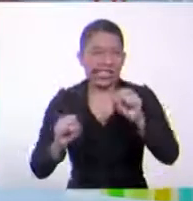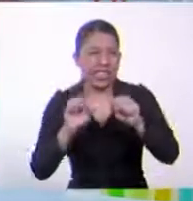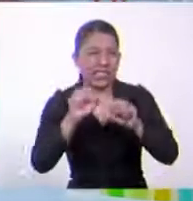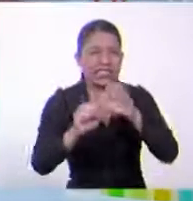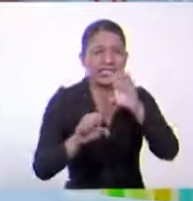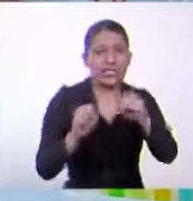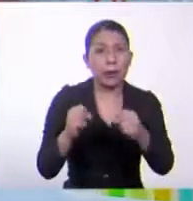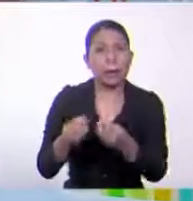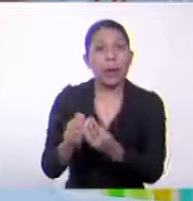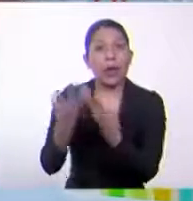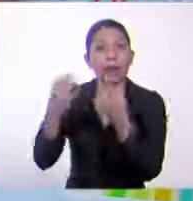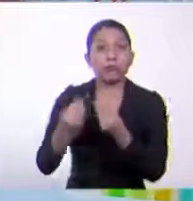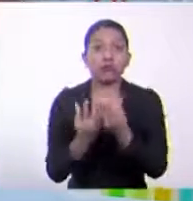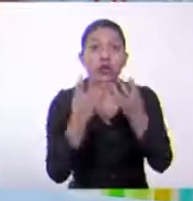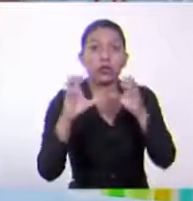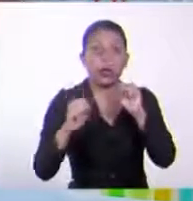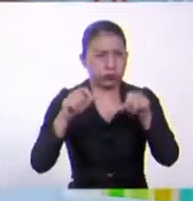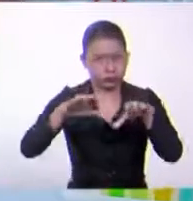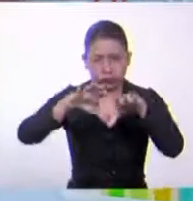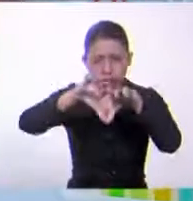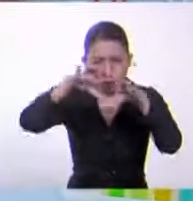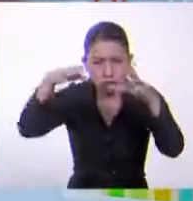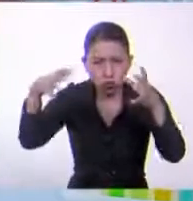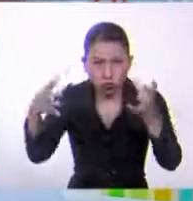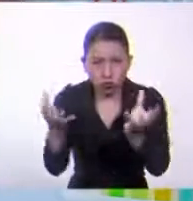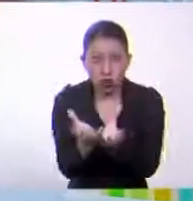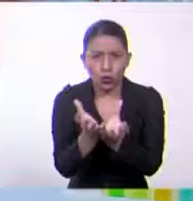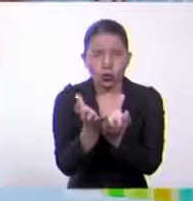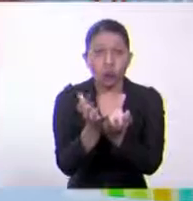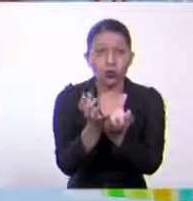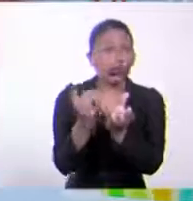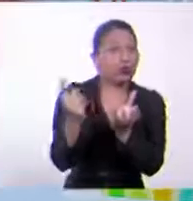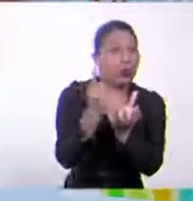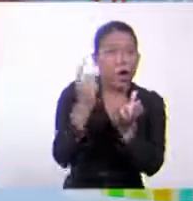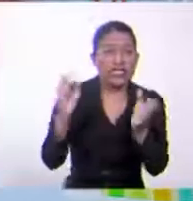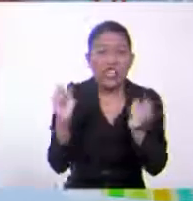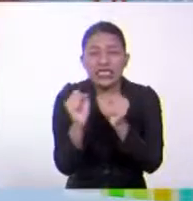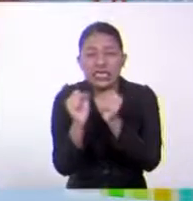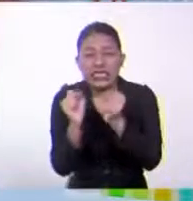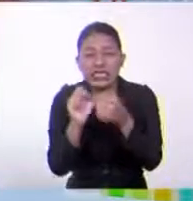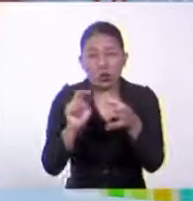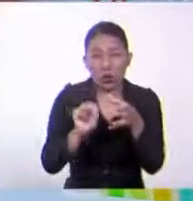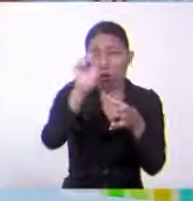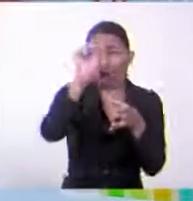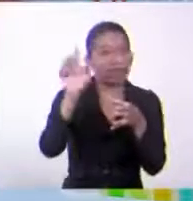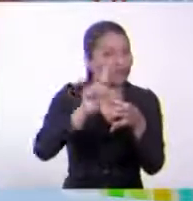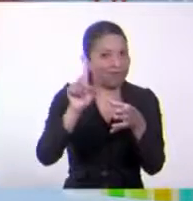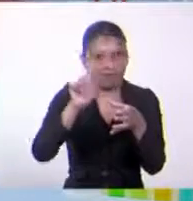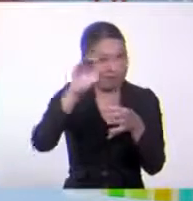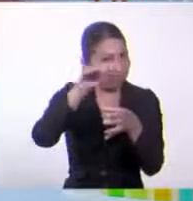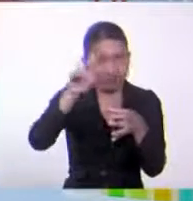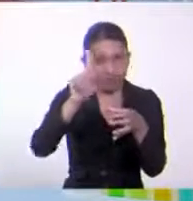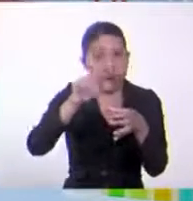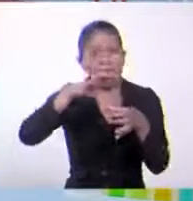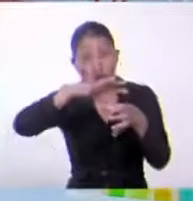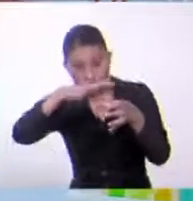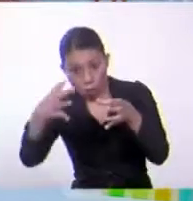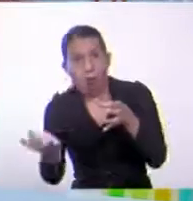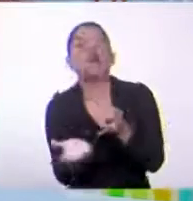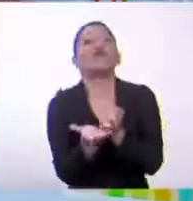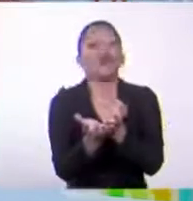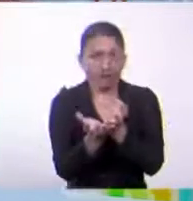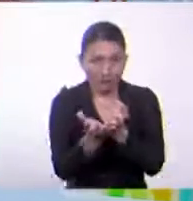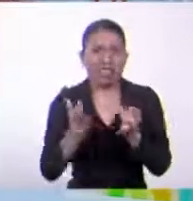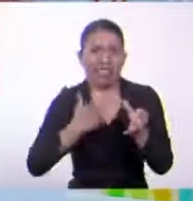están en todos los continentes del planeta, excepto de la Antártida. Uy, es que allá hace demasiado frío. Bueno, para